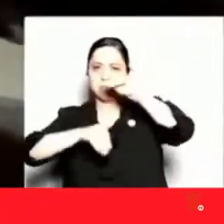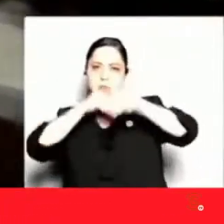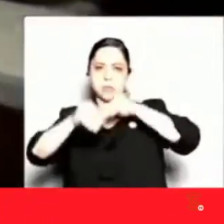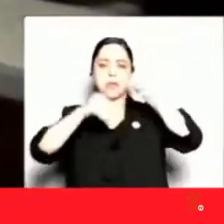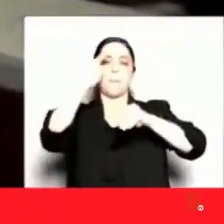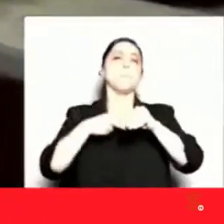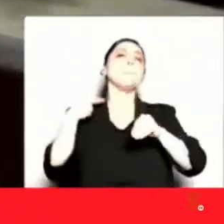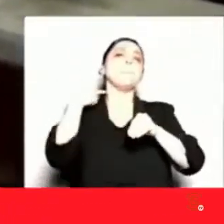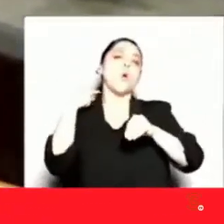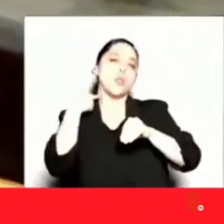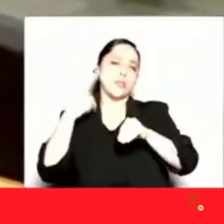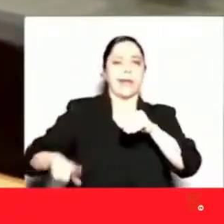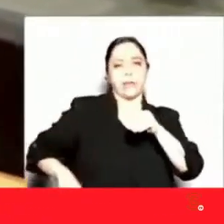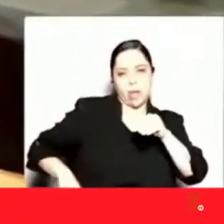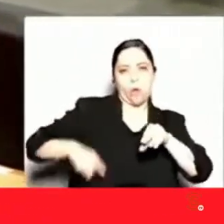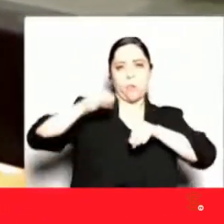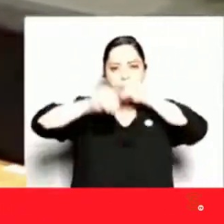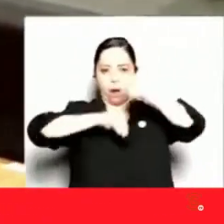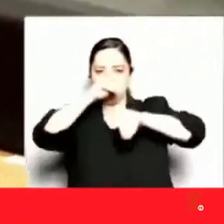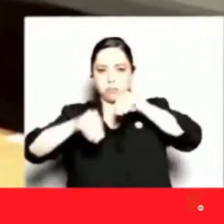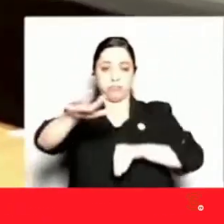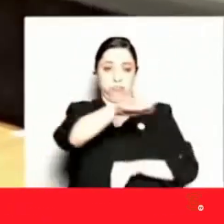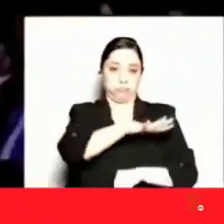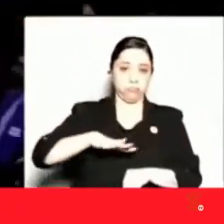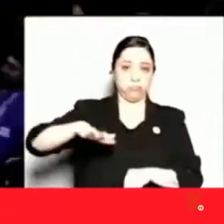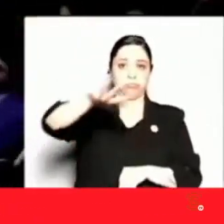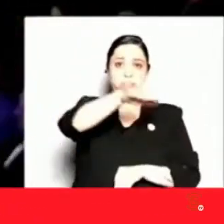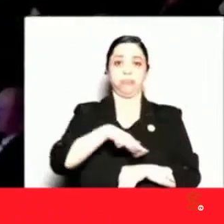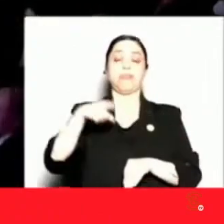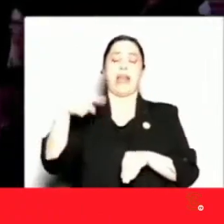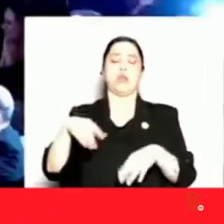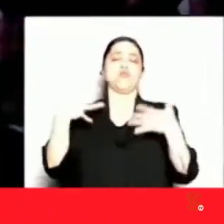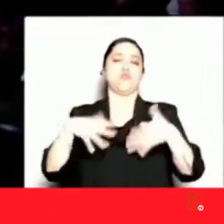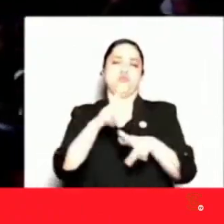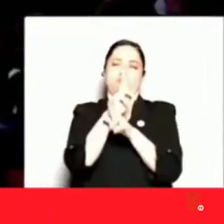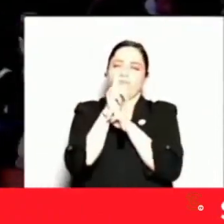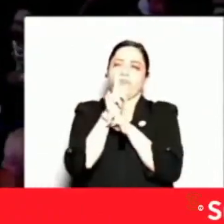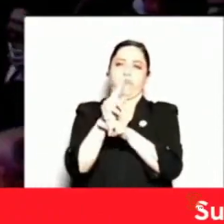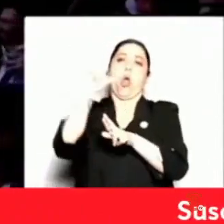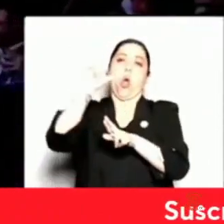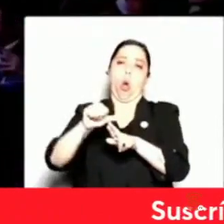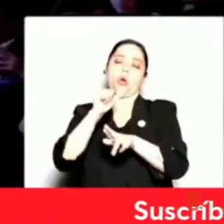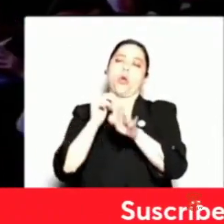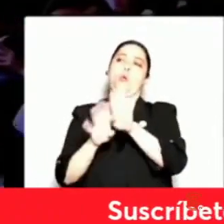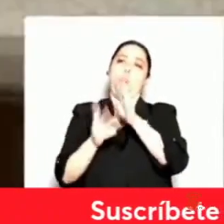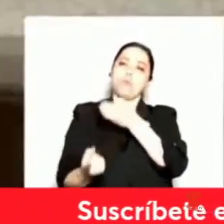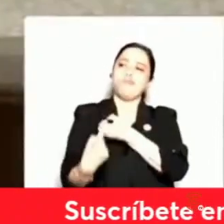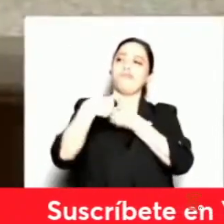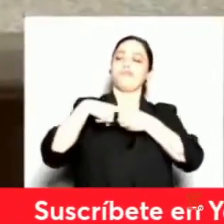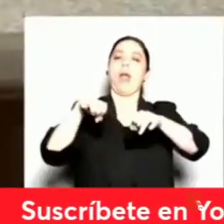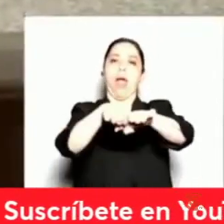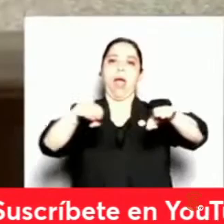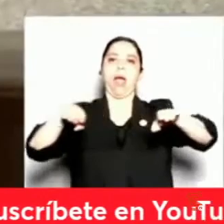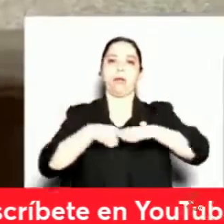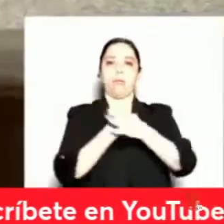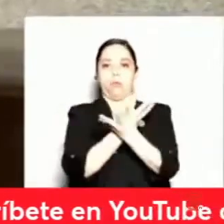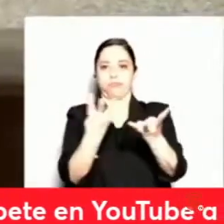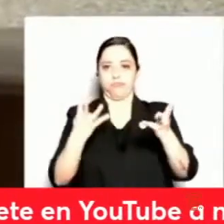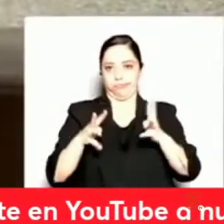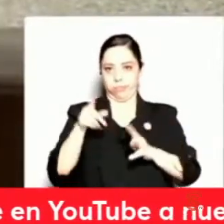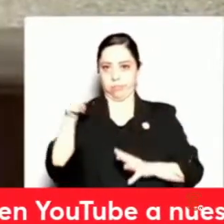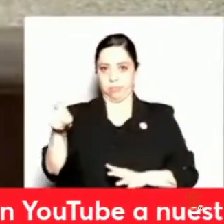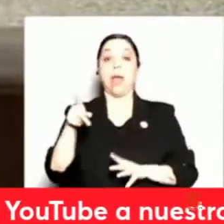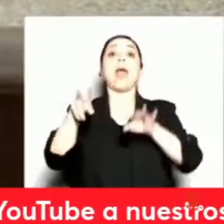políticas públicas. Es un honor aquí tenerlo en este gabinete y va a ser